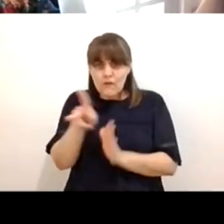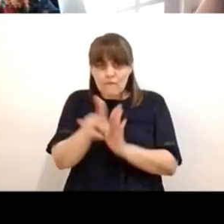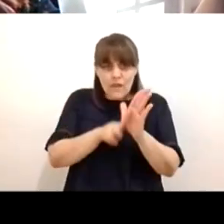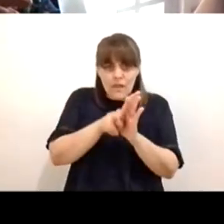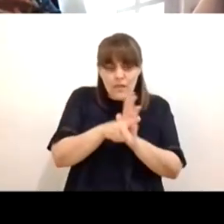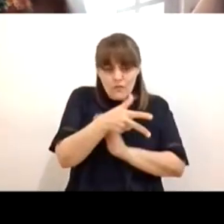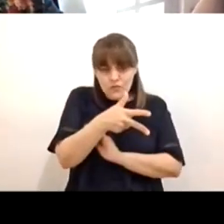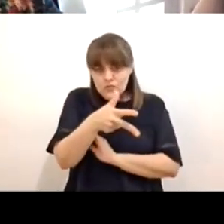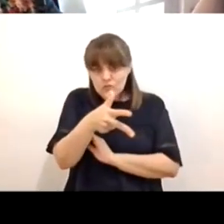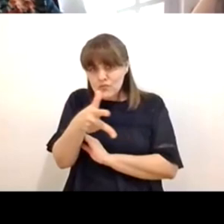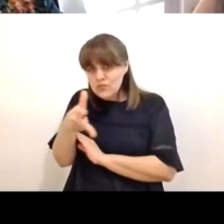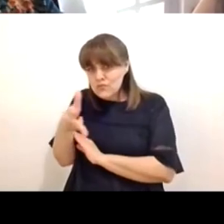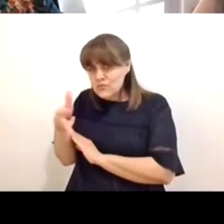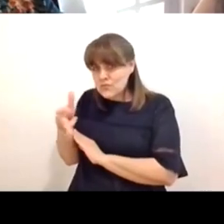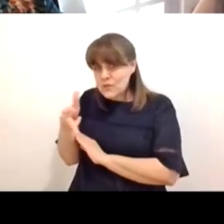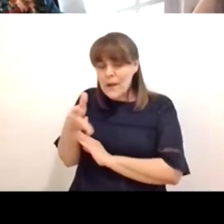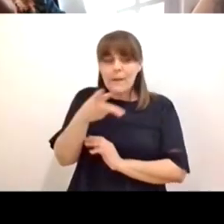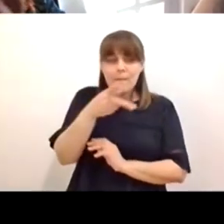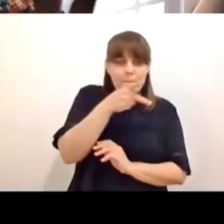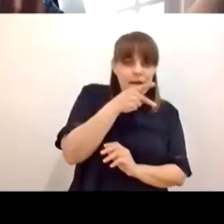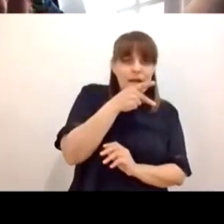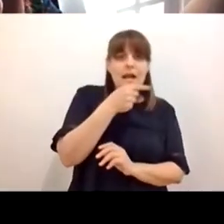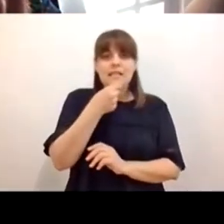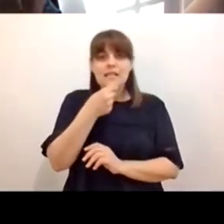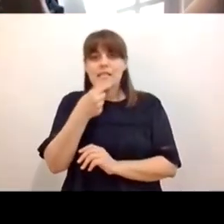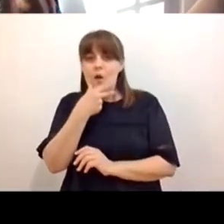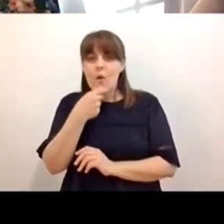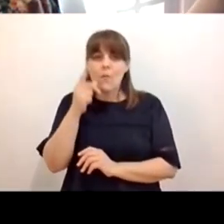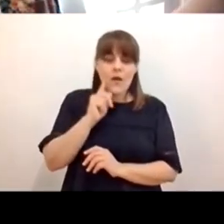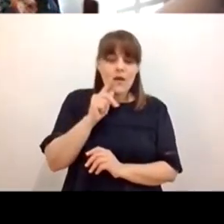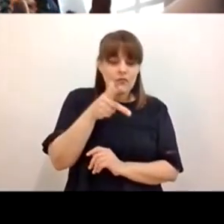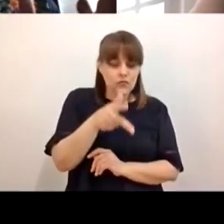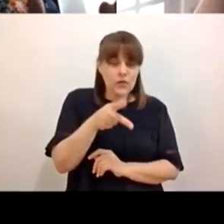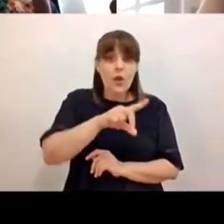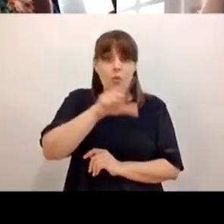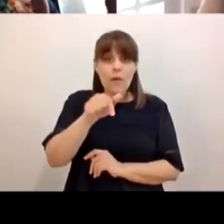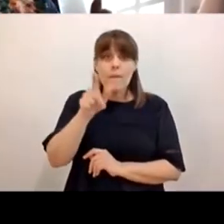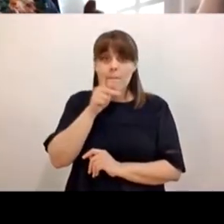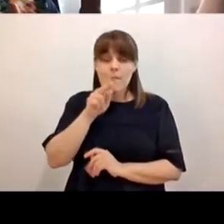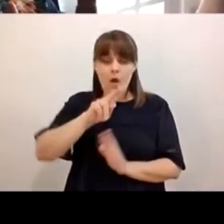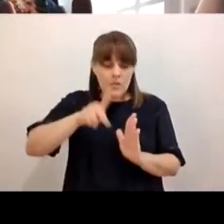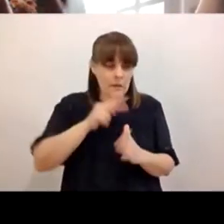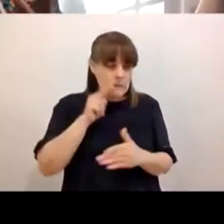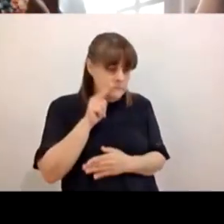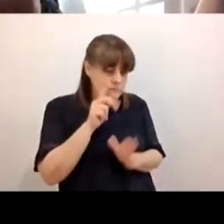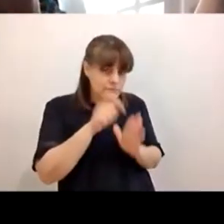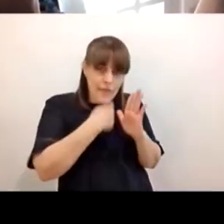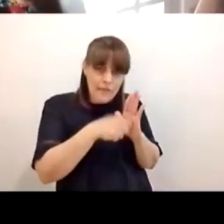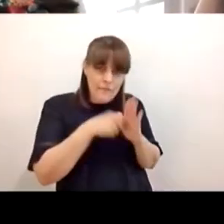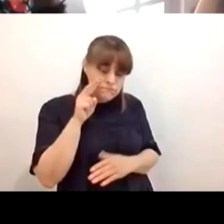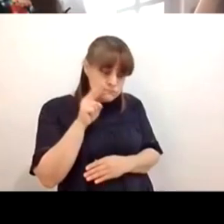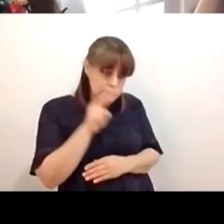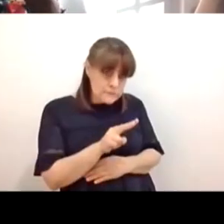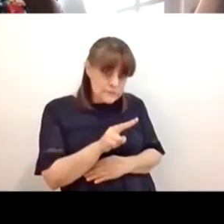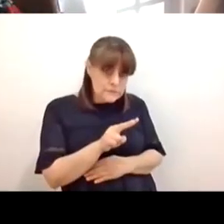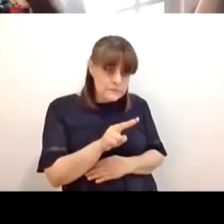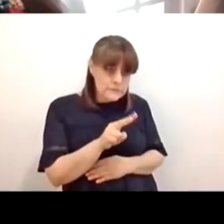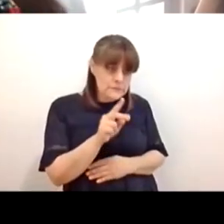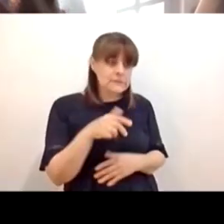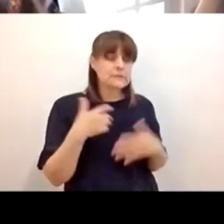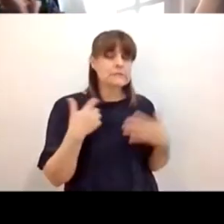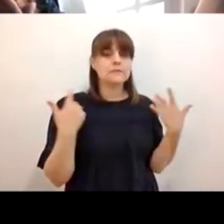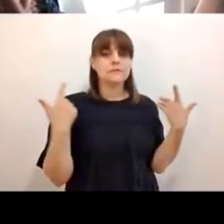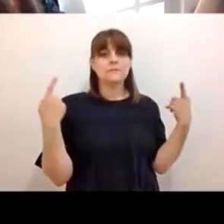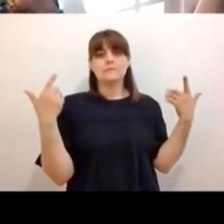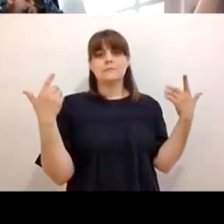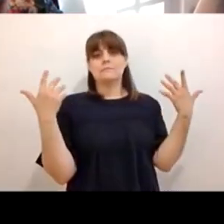y la niña y el niño y luego ese video lo ven los propios papás y mamás y ellos mismos como que saltan